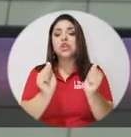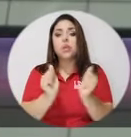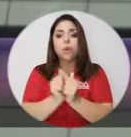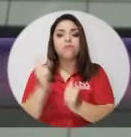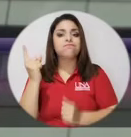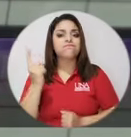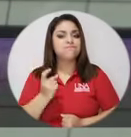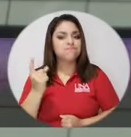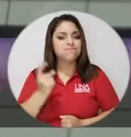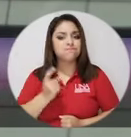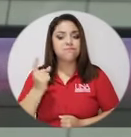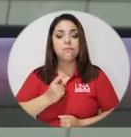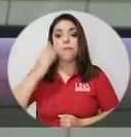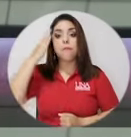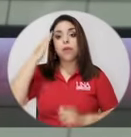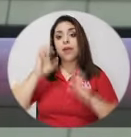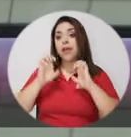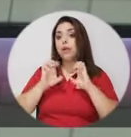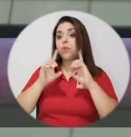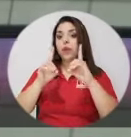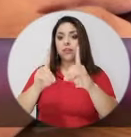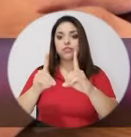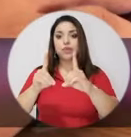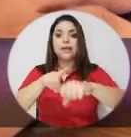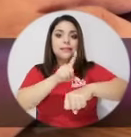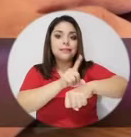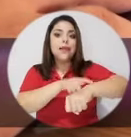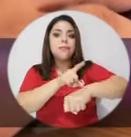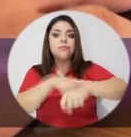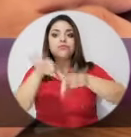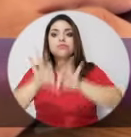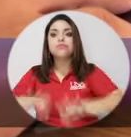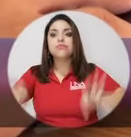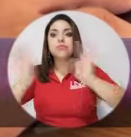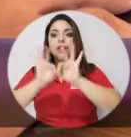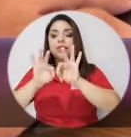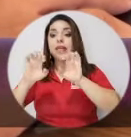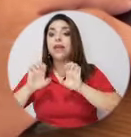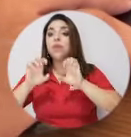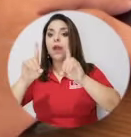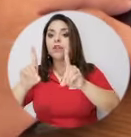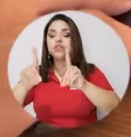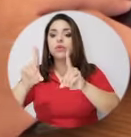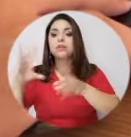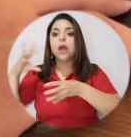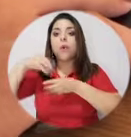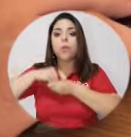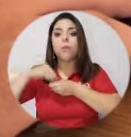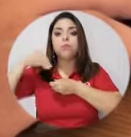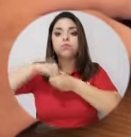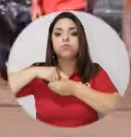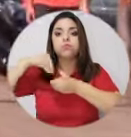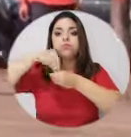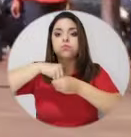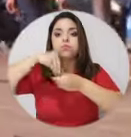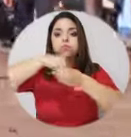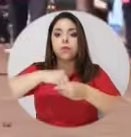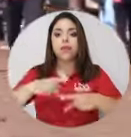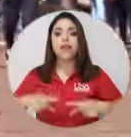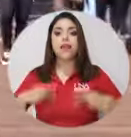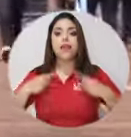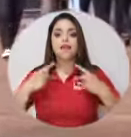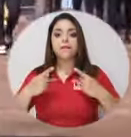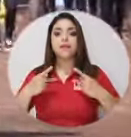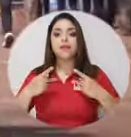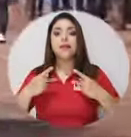educación el tiempo cuenta muchísimo, ¿verdad? La educación es un proceso acumulativo a través de la vida y los primeros